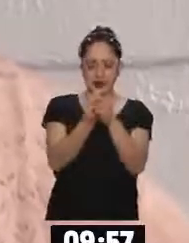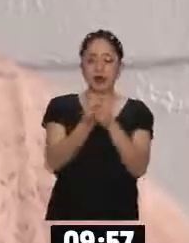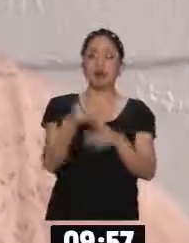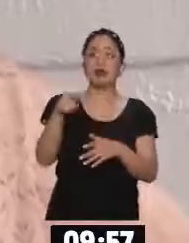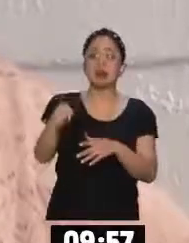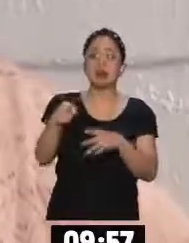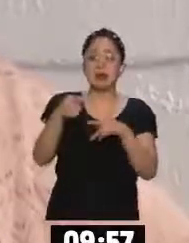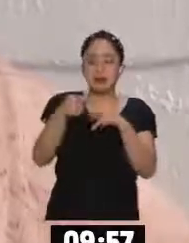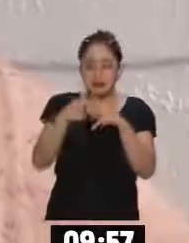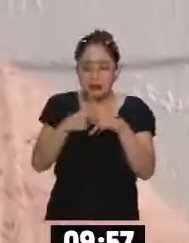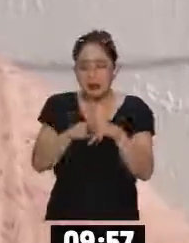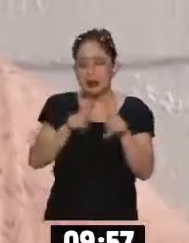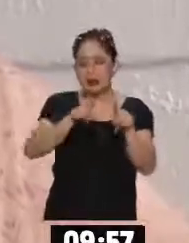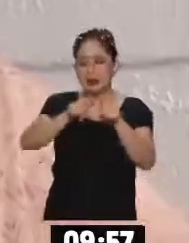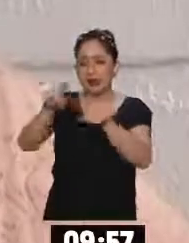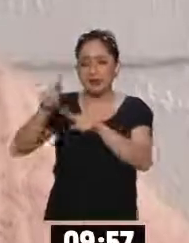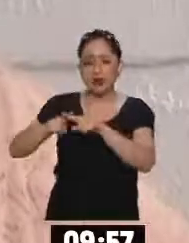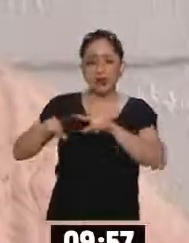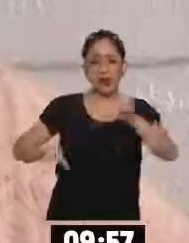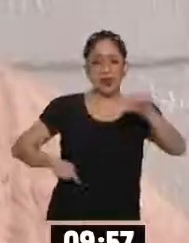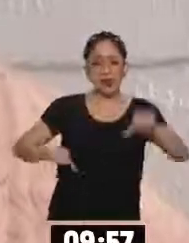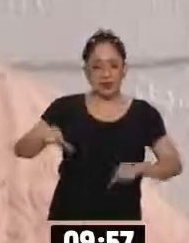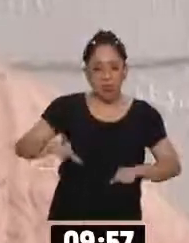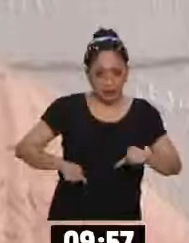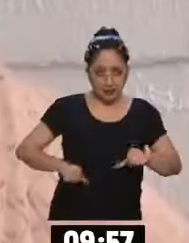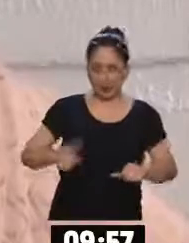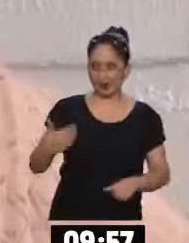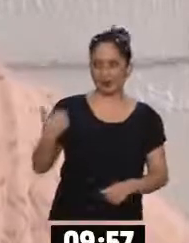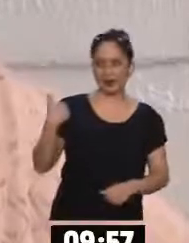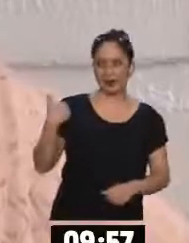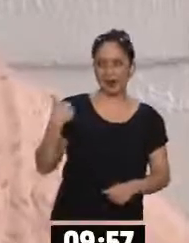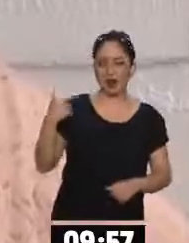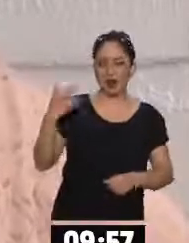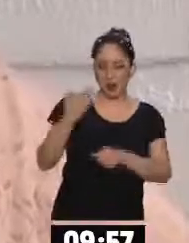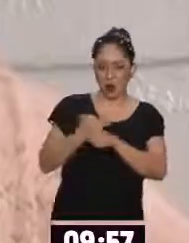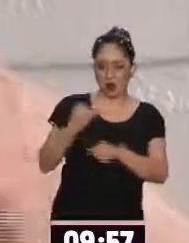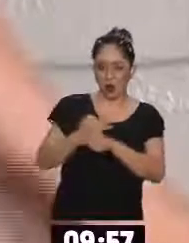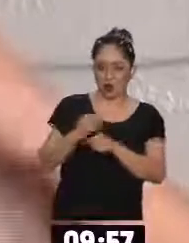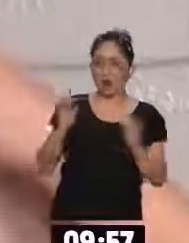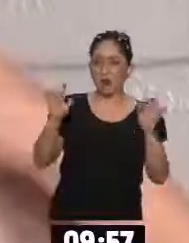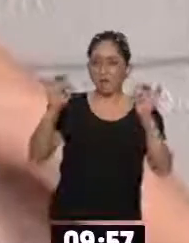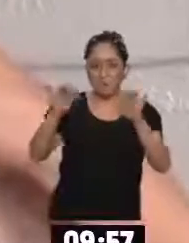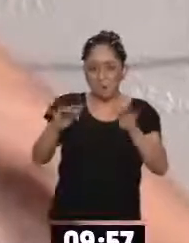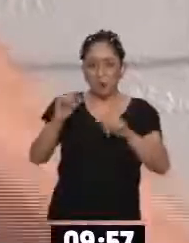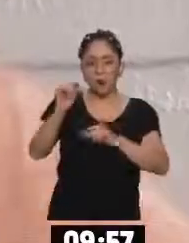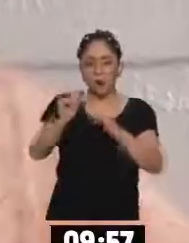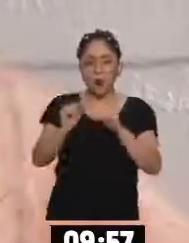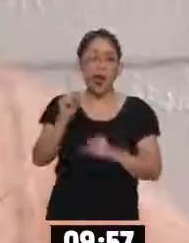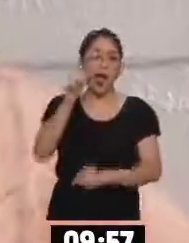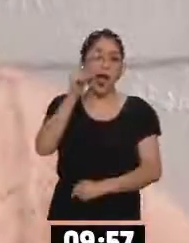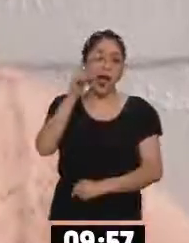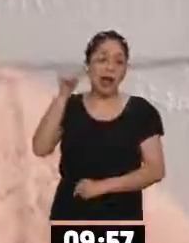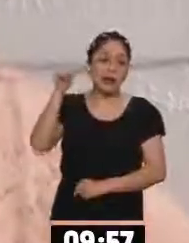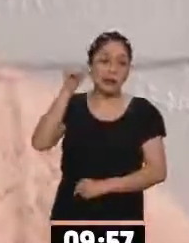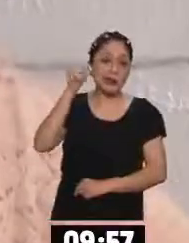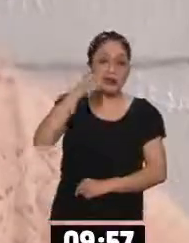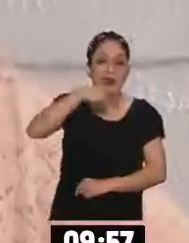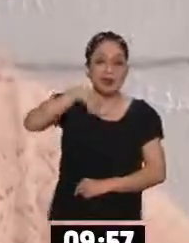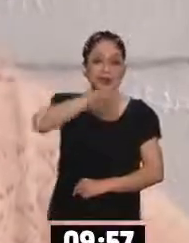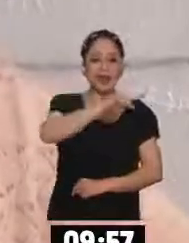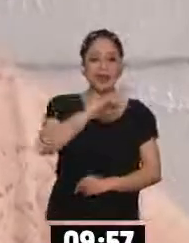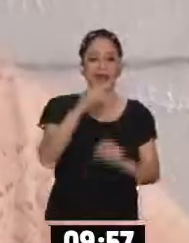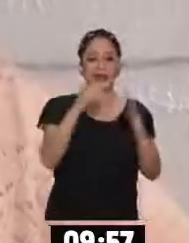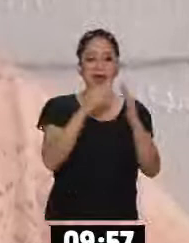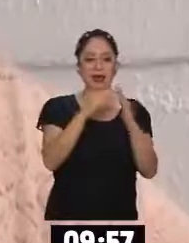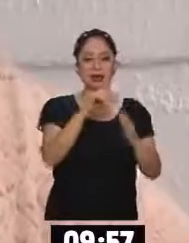a tener algunas actividades presenciales como esta que tuvimos, que vamos a tener hoy. Ayer tuvimos una en el plantel Casa